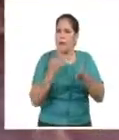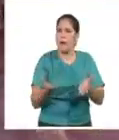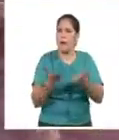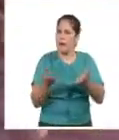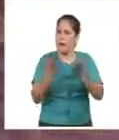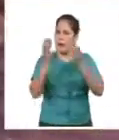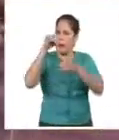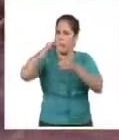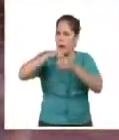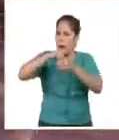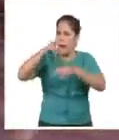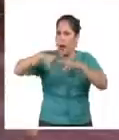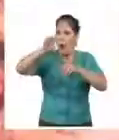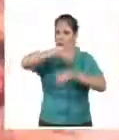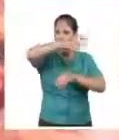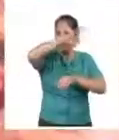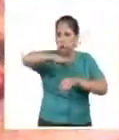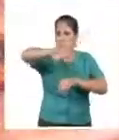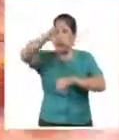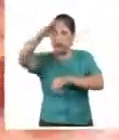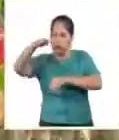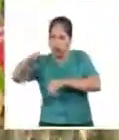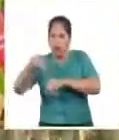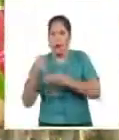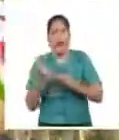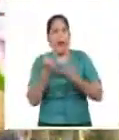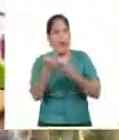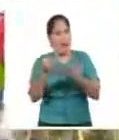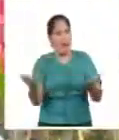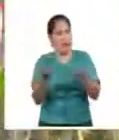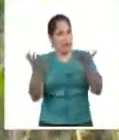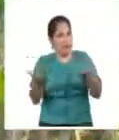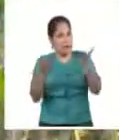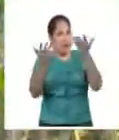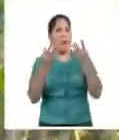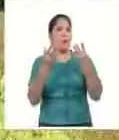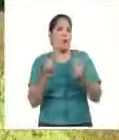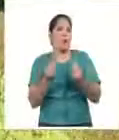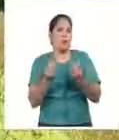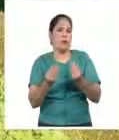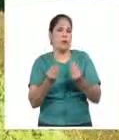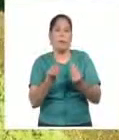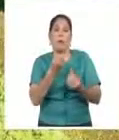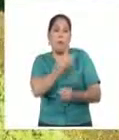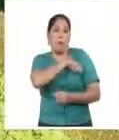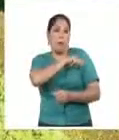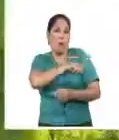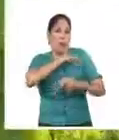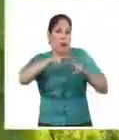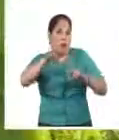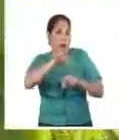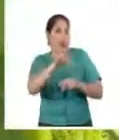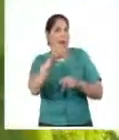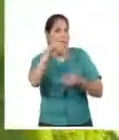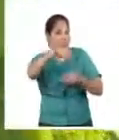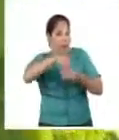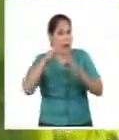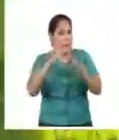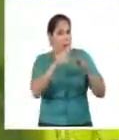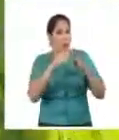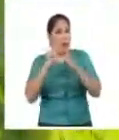integral de las regiones montañosas favorecen a miles de holguineros en 103